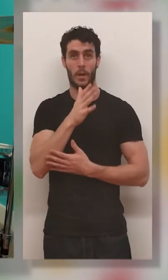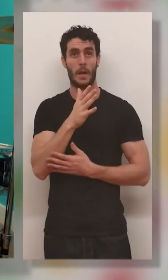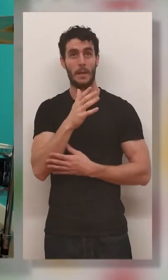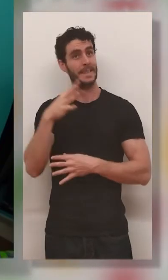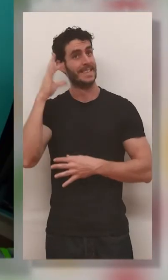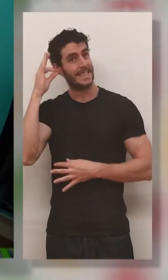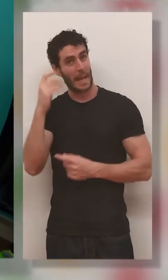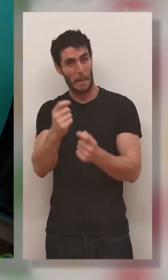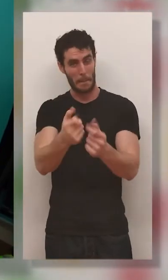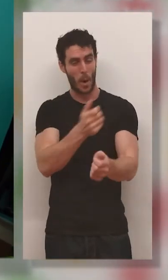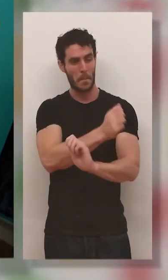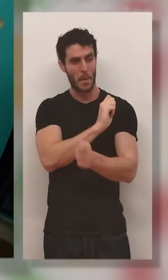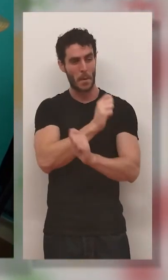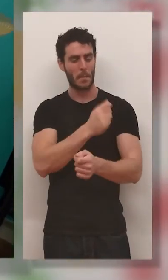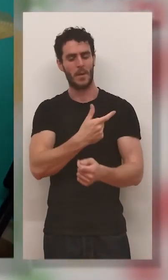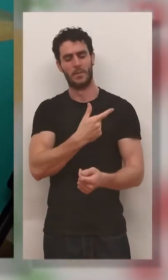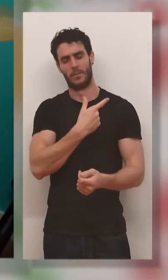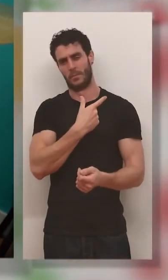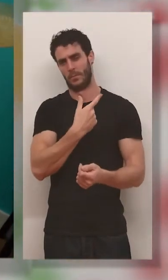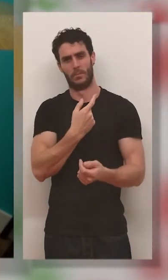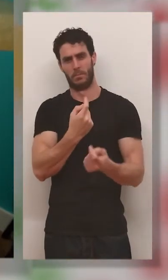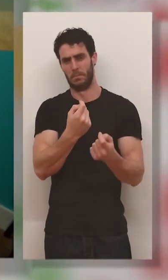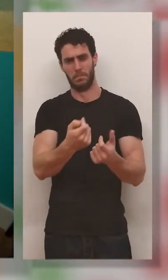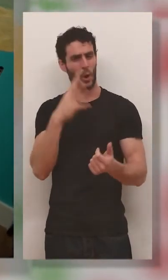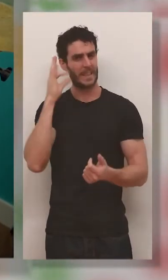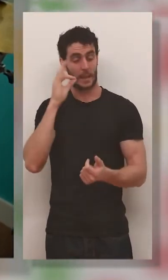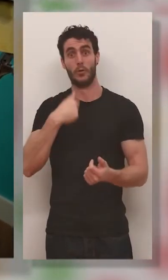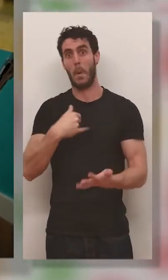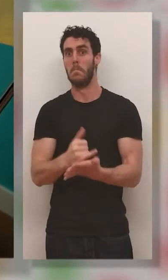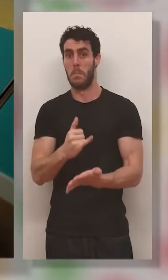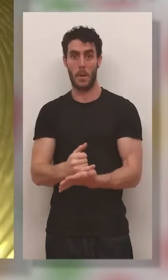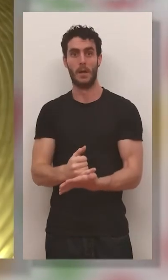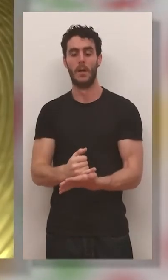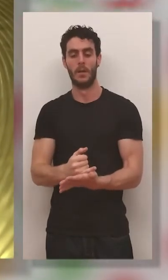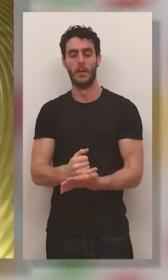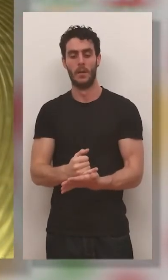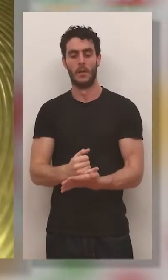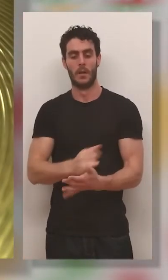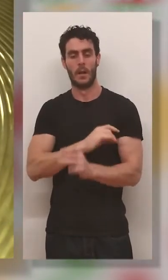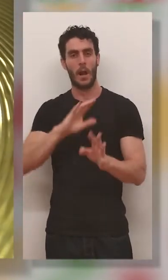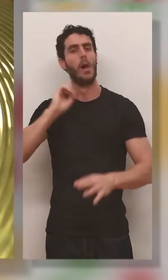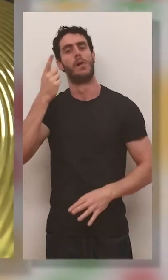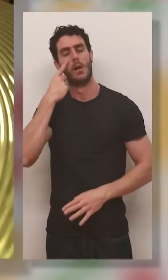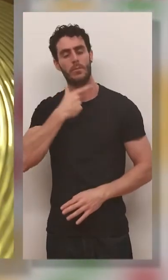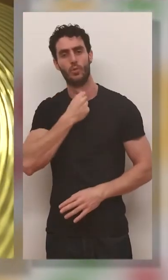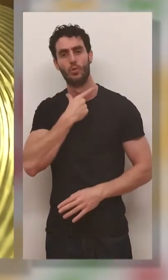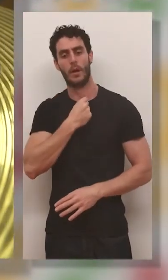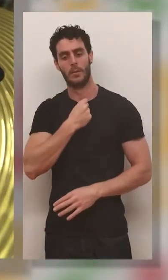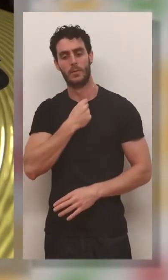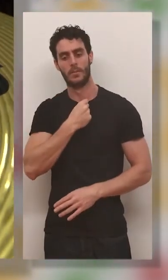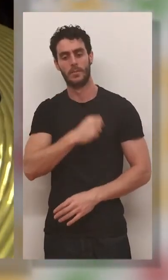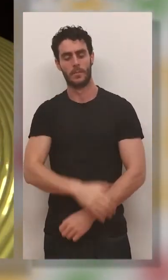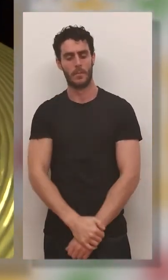pocas chicas así que tocaban la batería, dije, pues yo también quiero probar a ver y pues me di cuenta de que me gustaba mucho y entonces